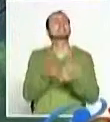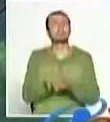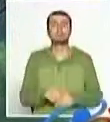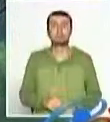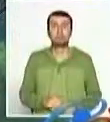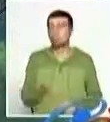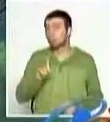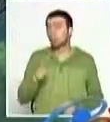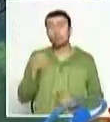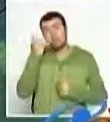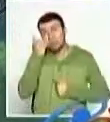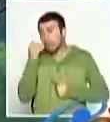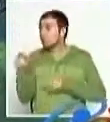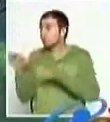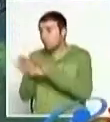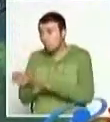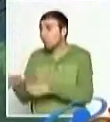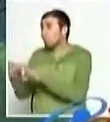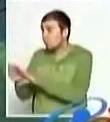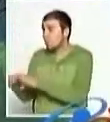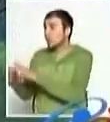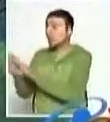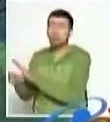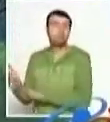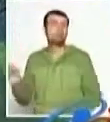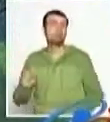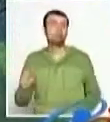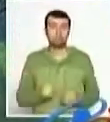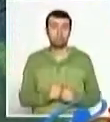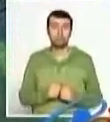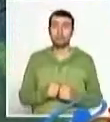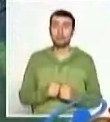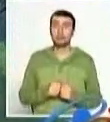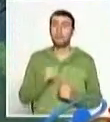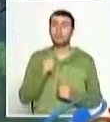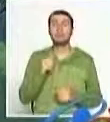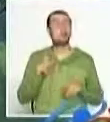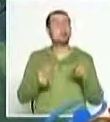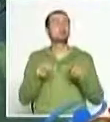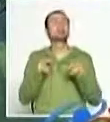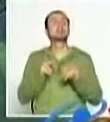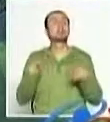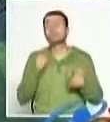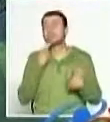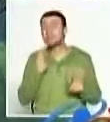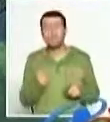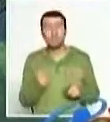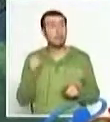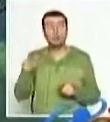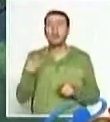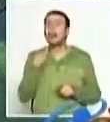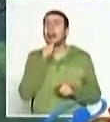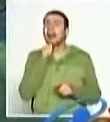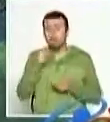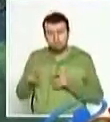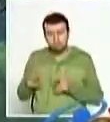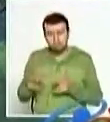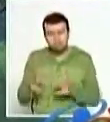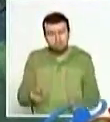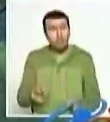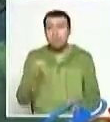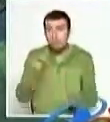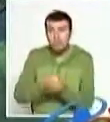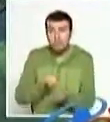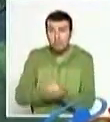es la misma. Hay un dicho que dice que nadie se baña dos veces en el mismo río, uno está cambiando. Por eso manejar